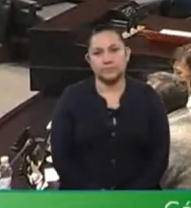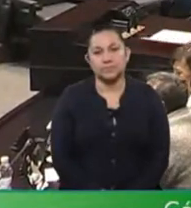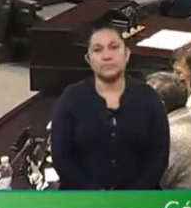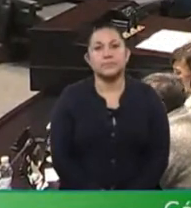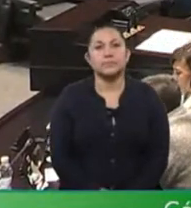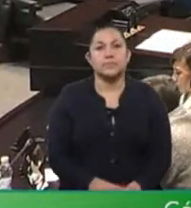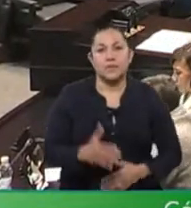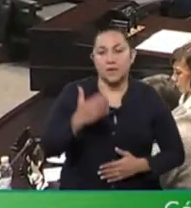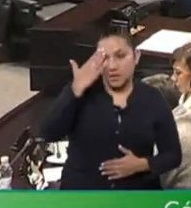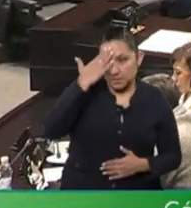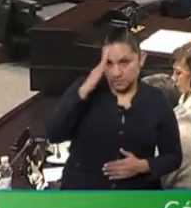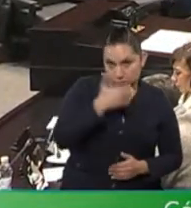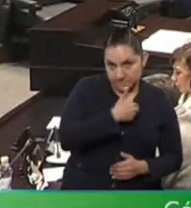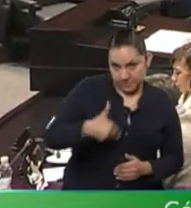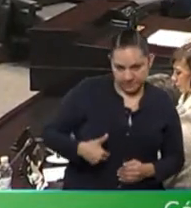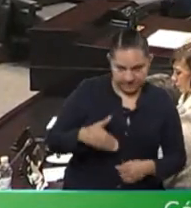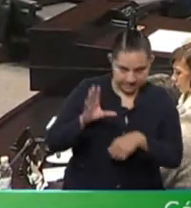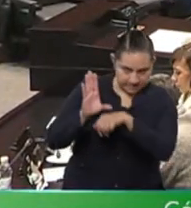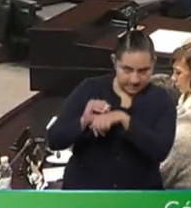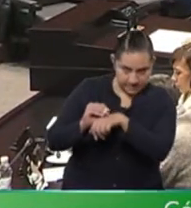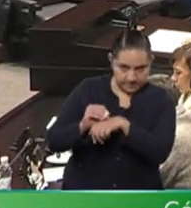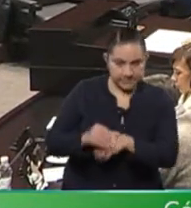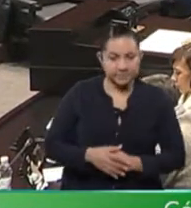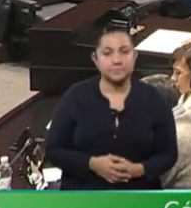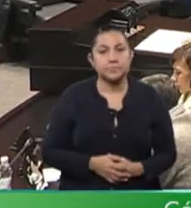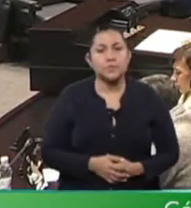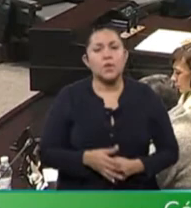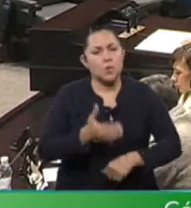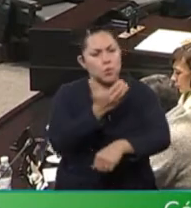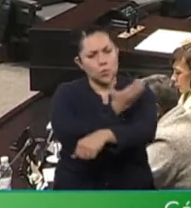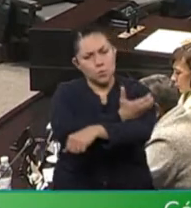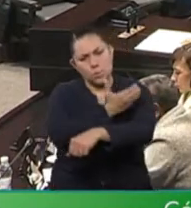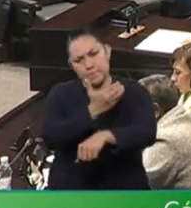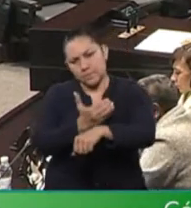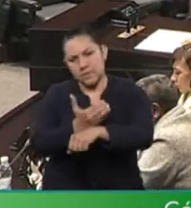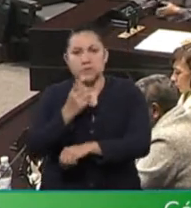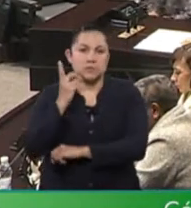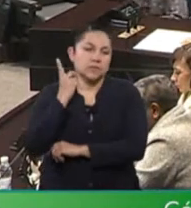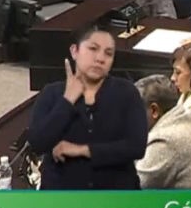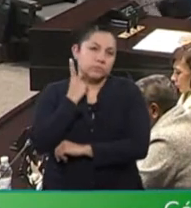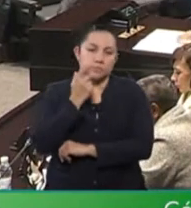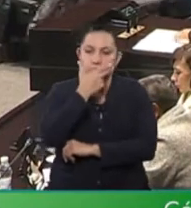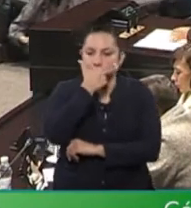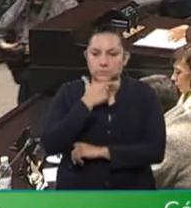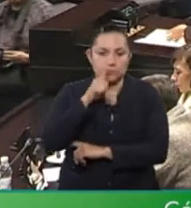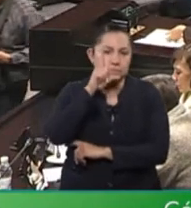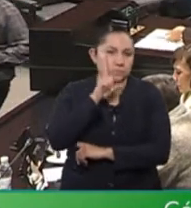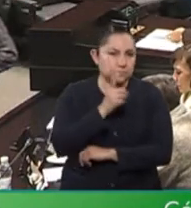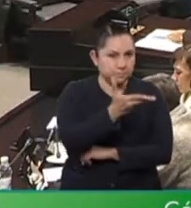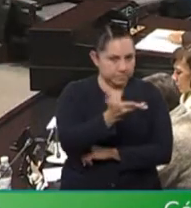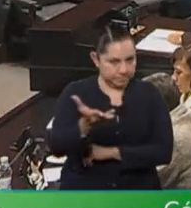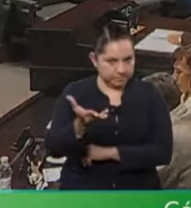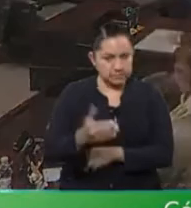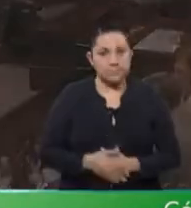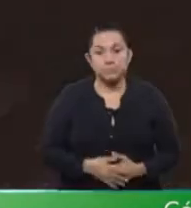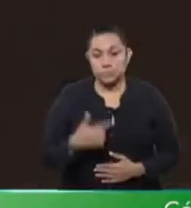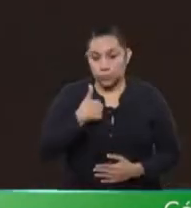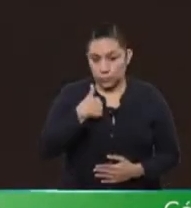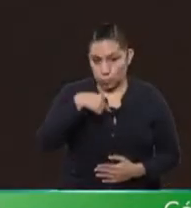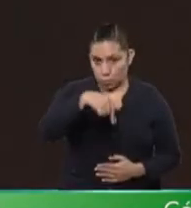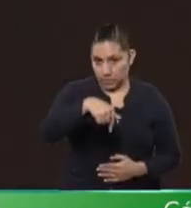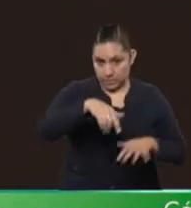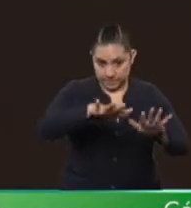Con su venia, señora presidenta. Compañeras diputadas y diputados, he subido a esta tribuna para